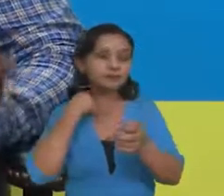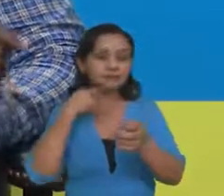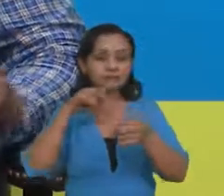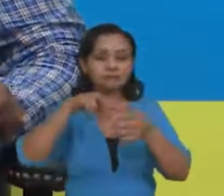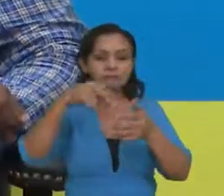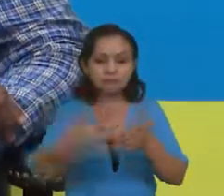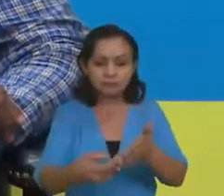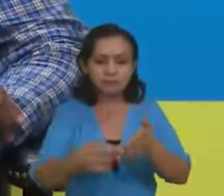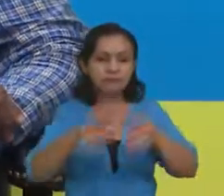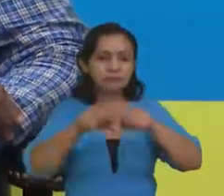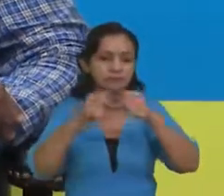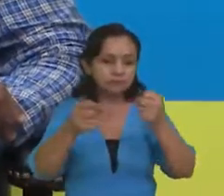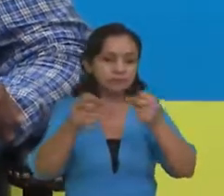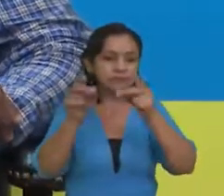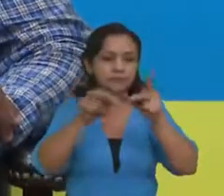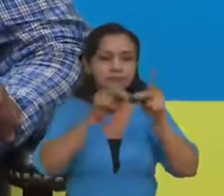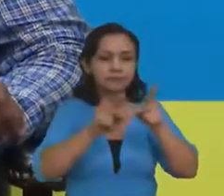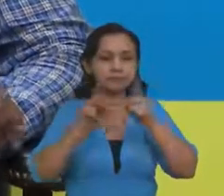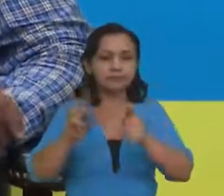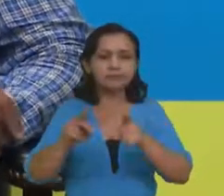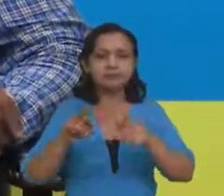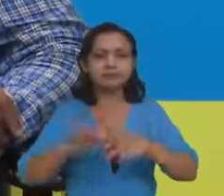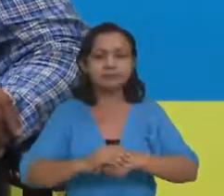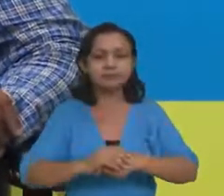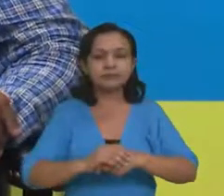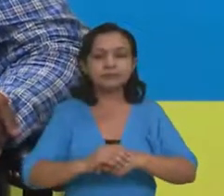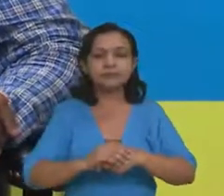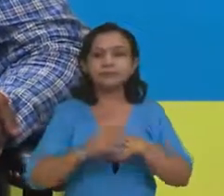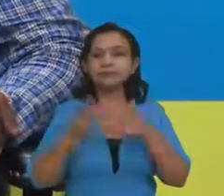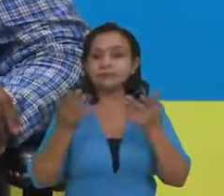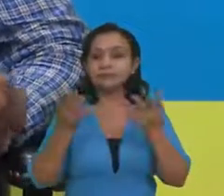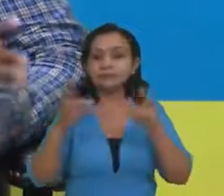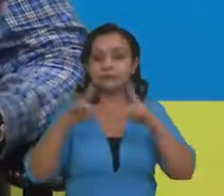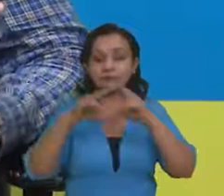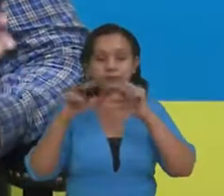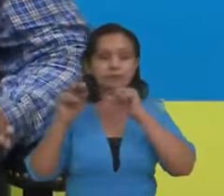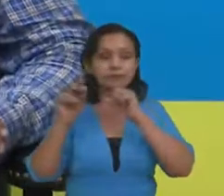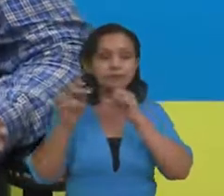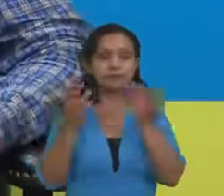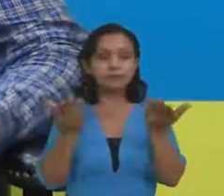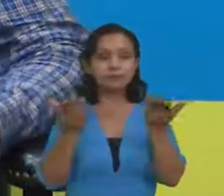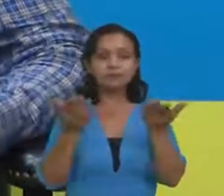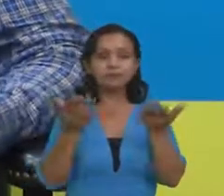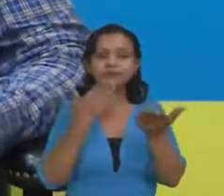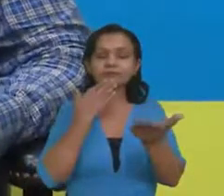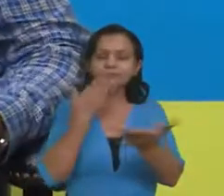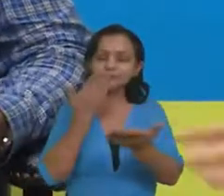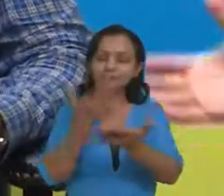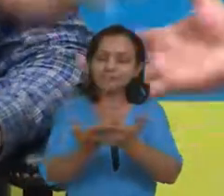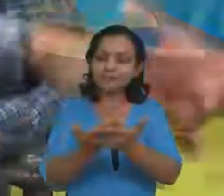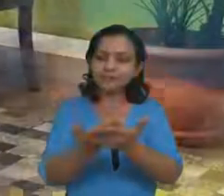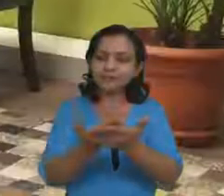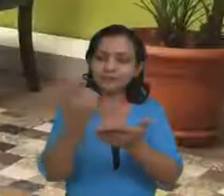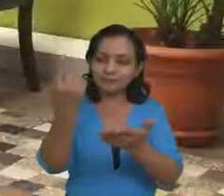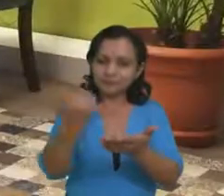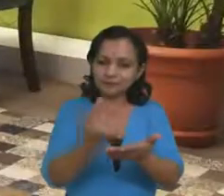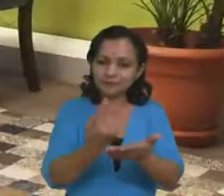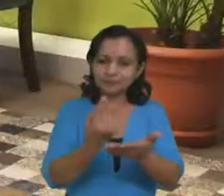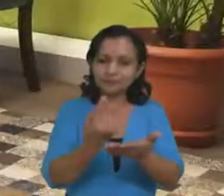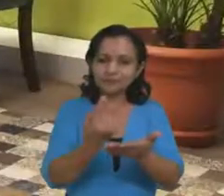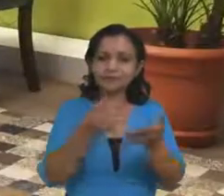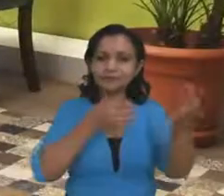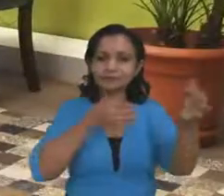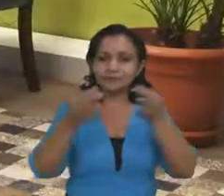caídas y los accidentes de tránsito. Muy frecuente en nuestro país. Sí. Mientras tanto, doctor, le agradecemos por su valioso tiempo y habernos